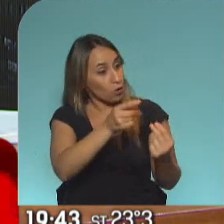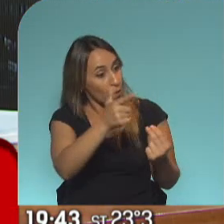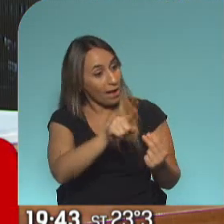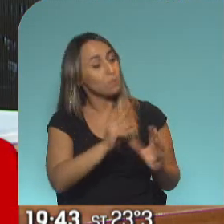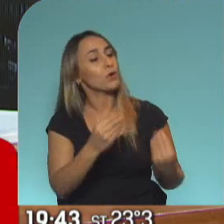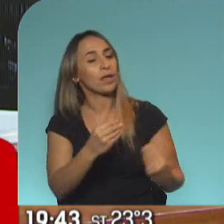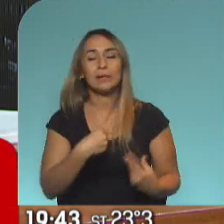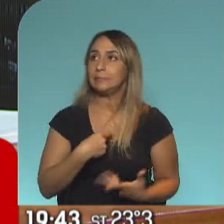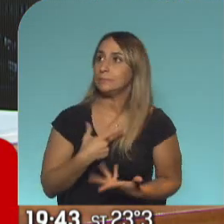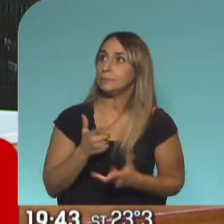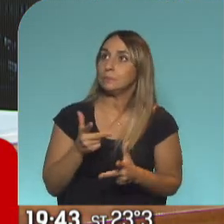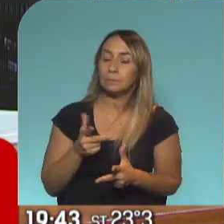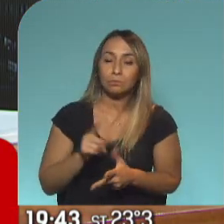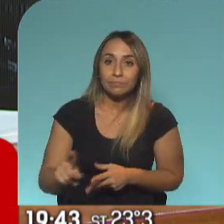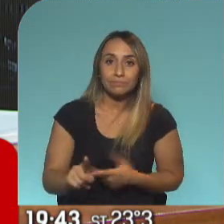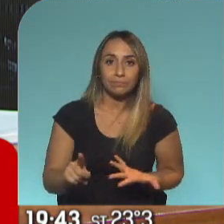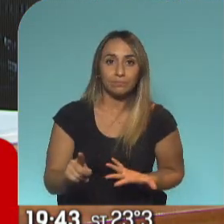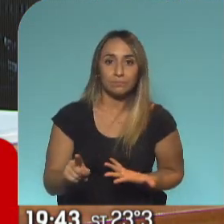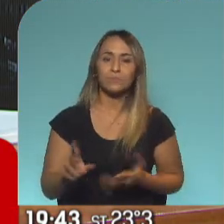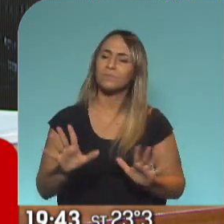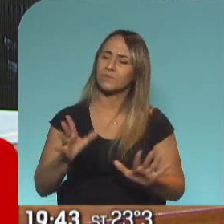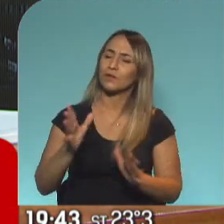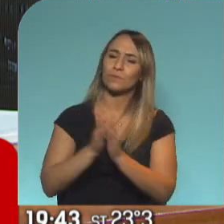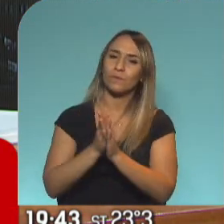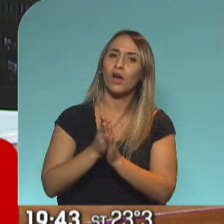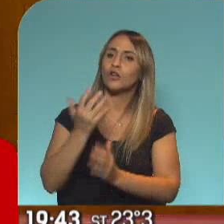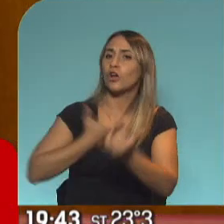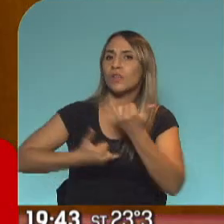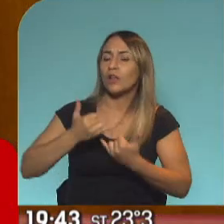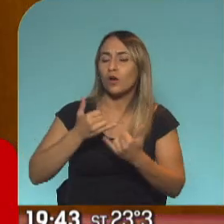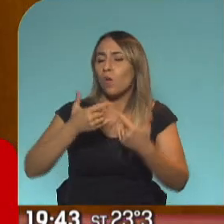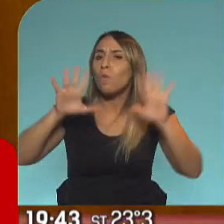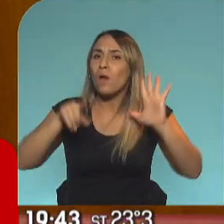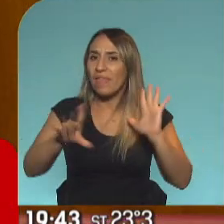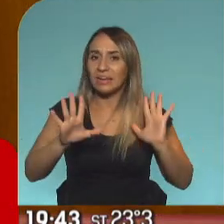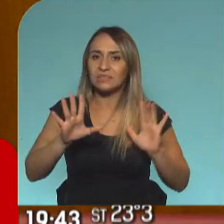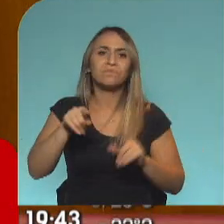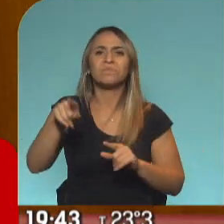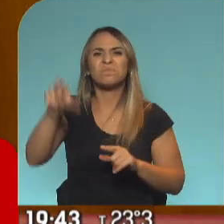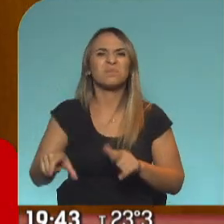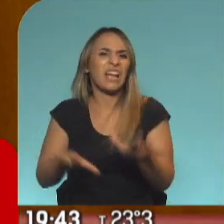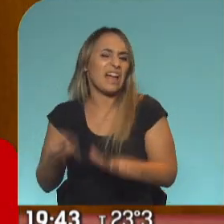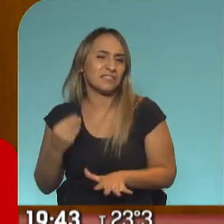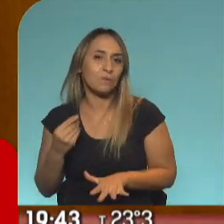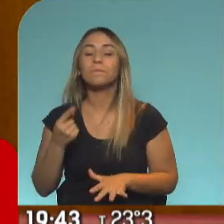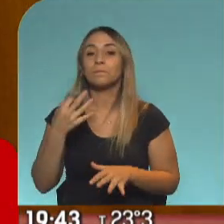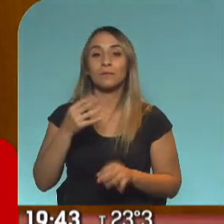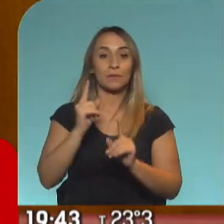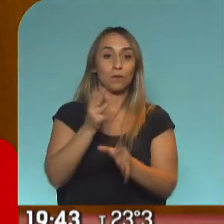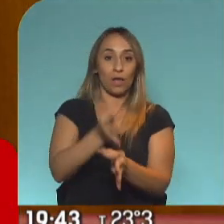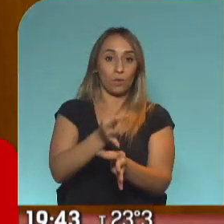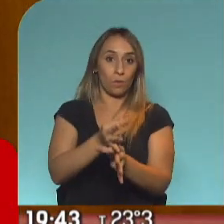Contanos lo que quieras y lo que puedas. ¿Qué es lo que hacía él? No, él en el colegio, que eso es también otra de las cosas